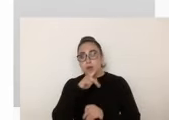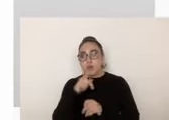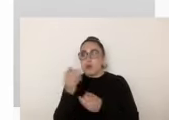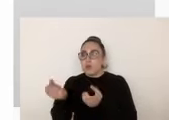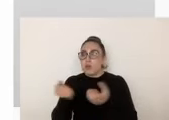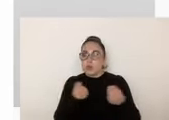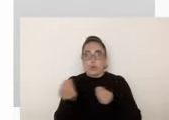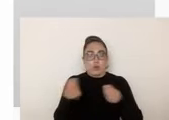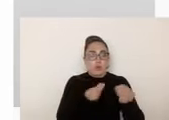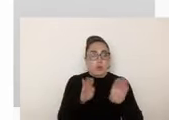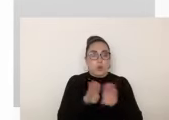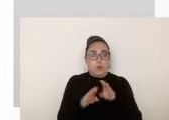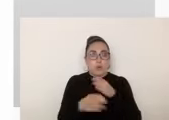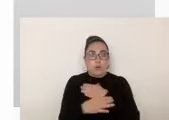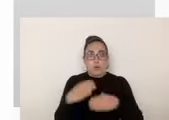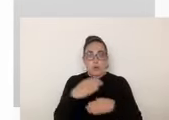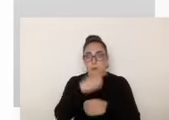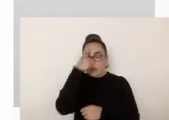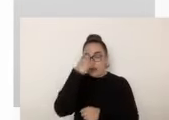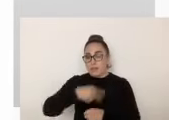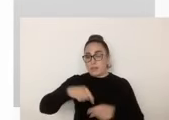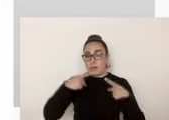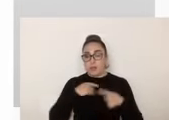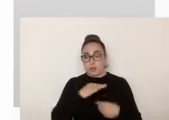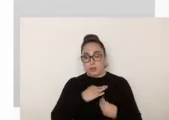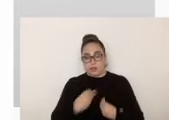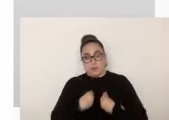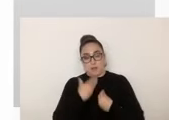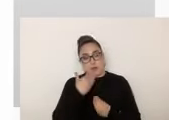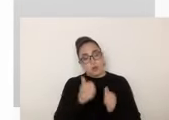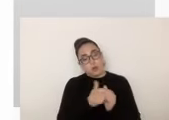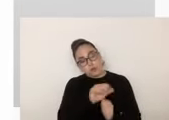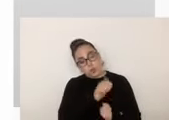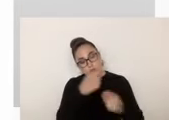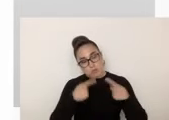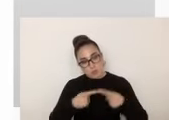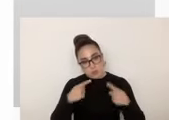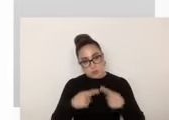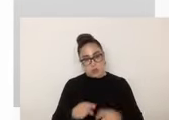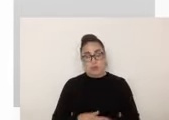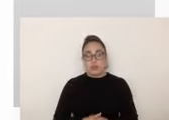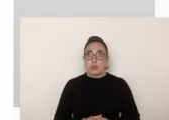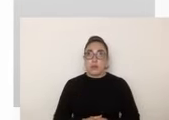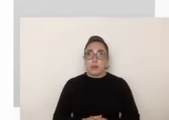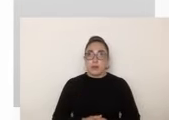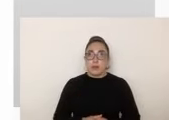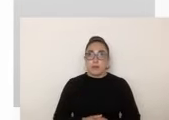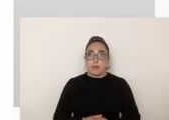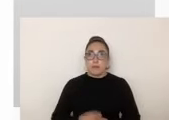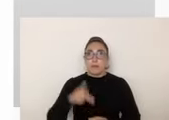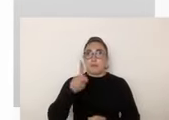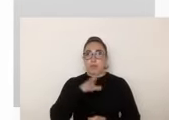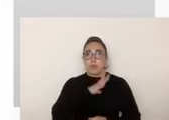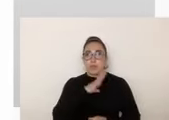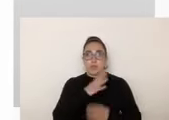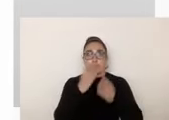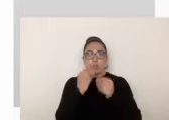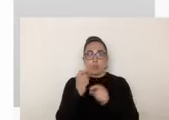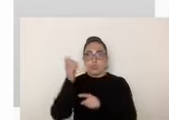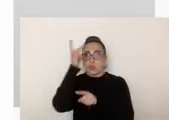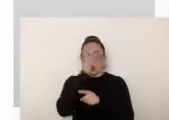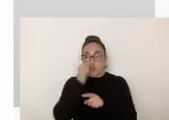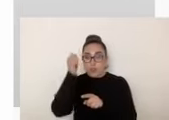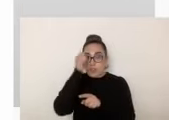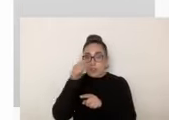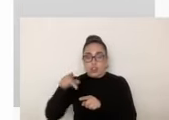incrementación el incremento del bienestar de otras personas. El caso es que muchas teorías consecuencialistas no aceptan que la maximización